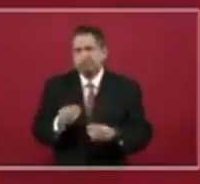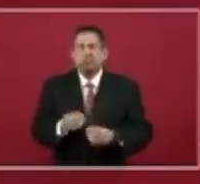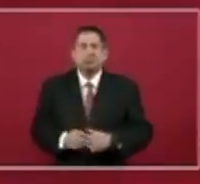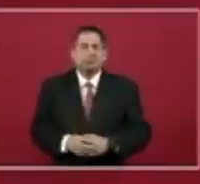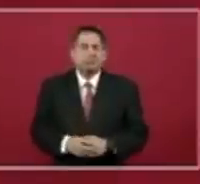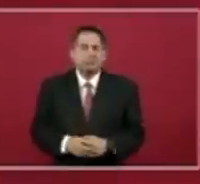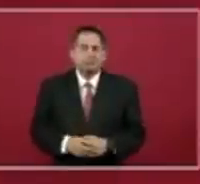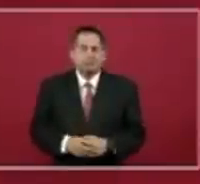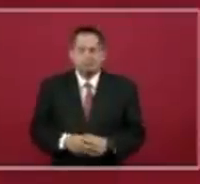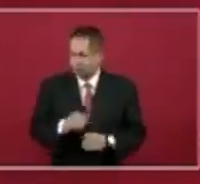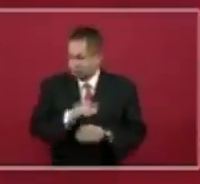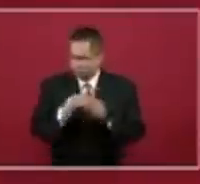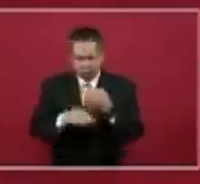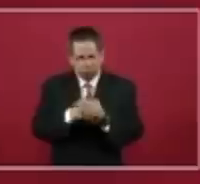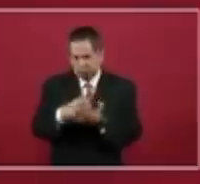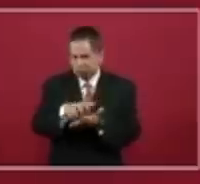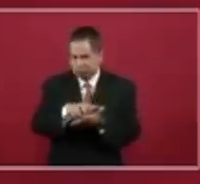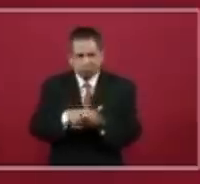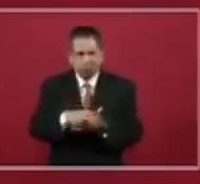en todo,